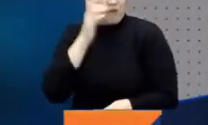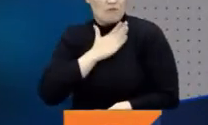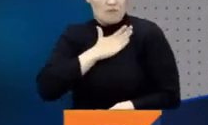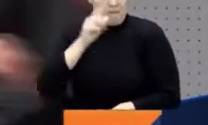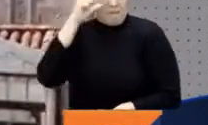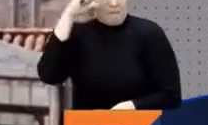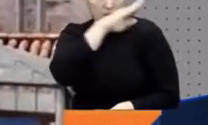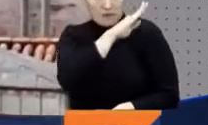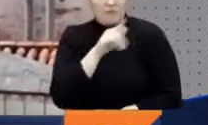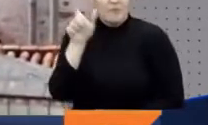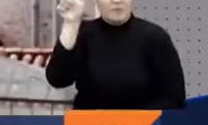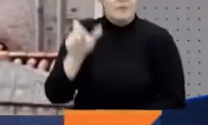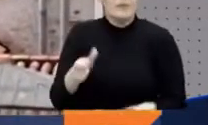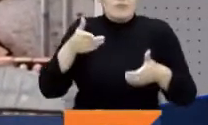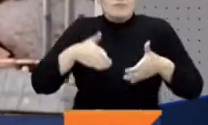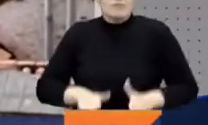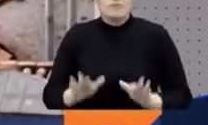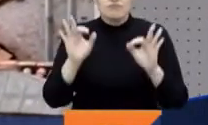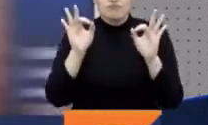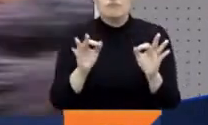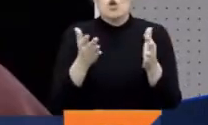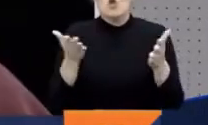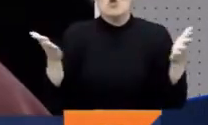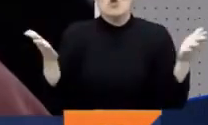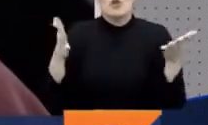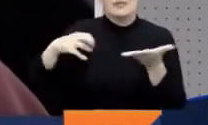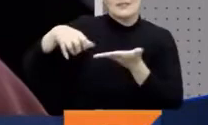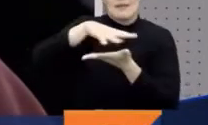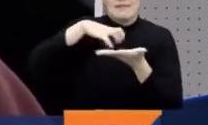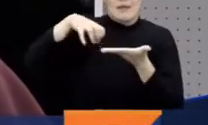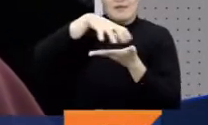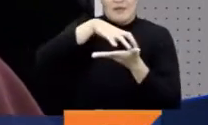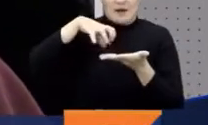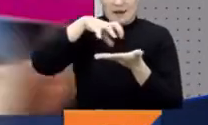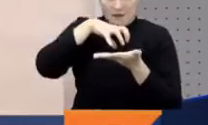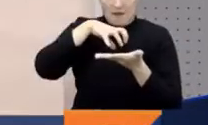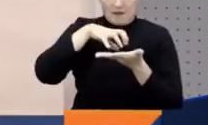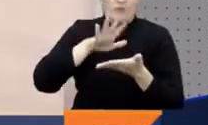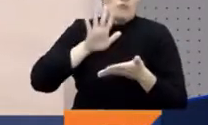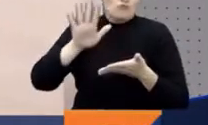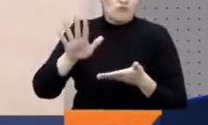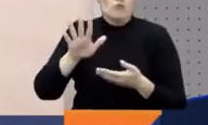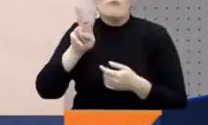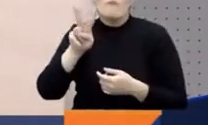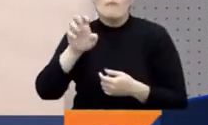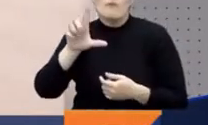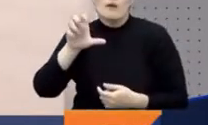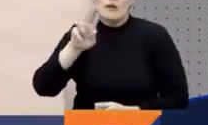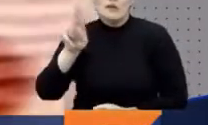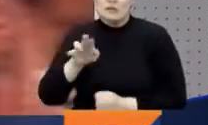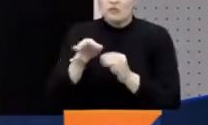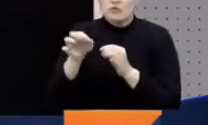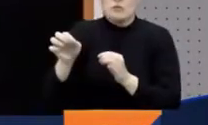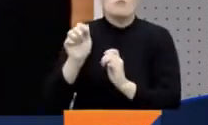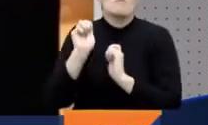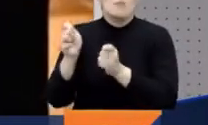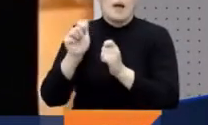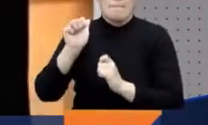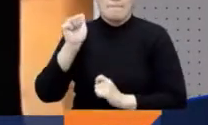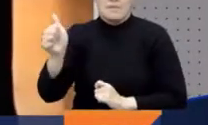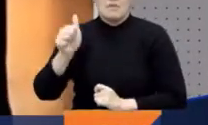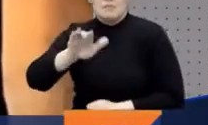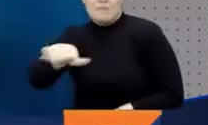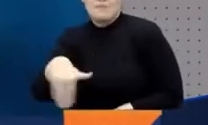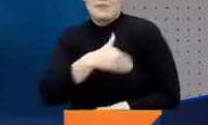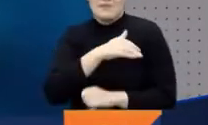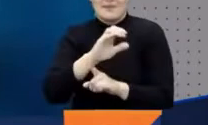Ariza, santandereana de Vélez, y aquí estamos leyendo lo que pone en su Twitter, poeta y artista, será la nueva ministra de Cultura. Un estallido de cultura